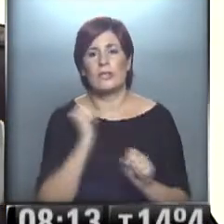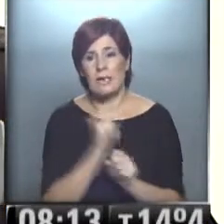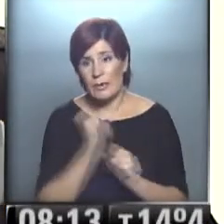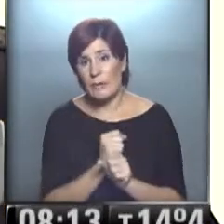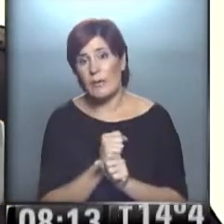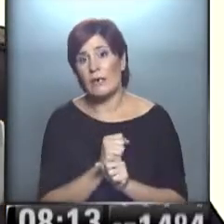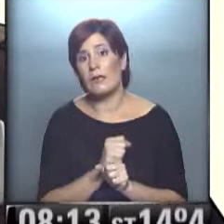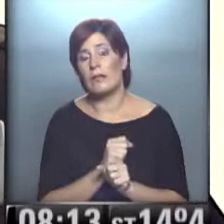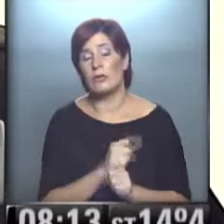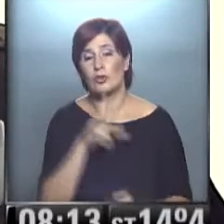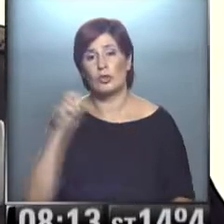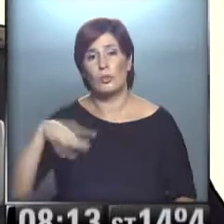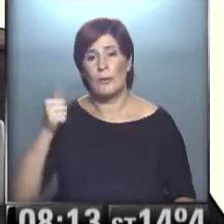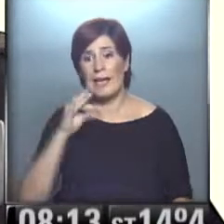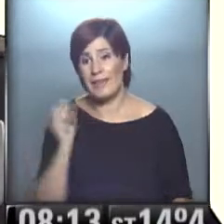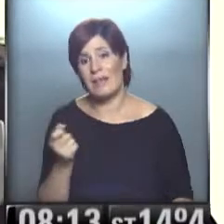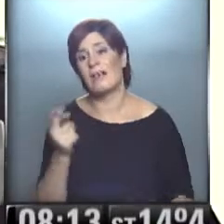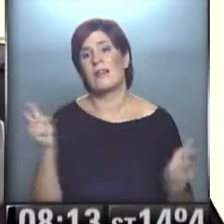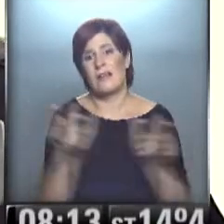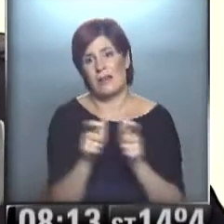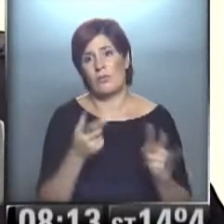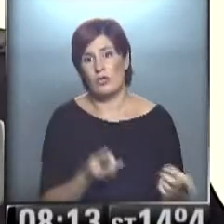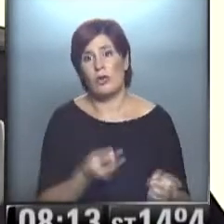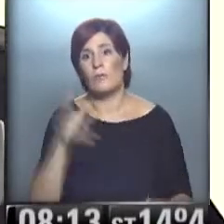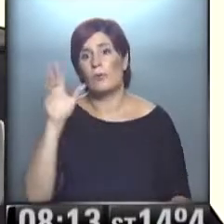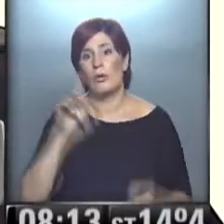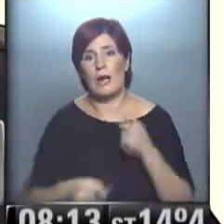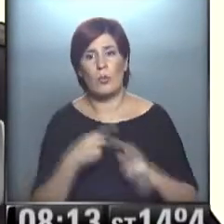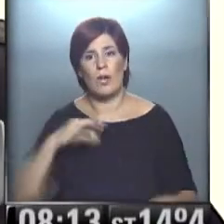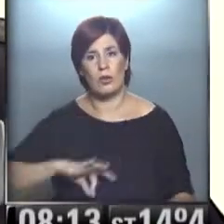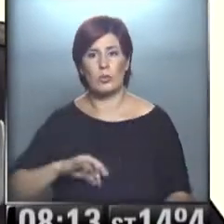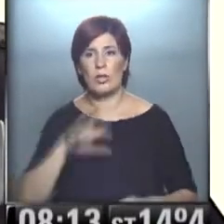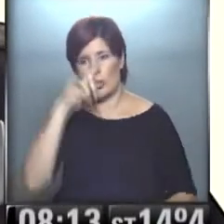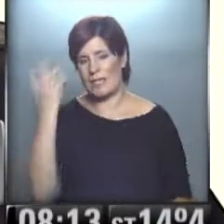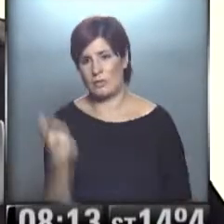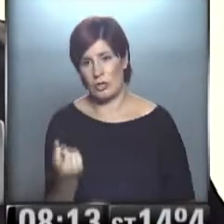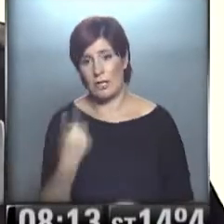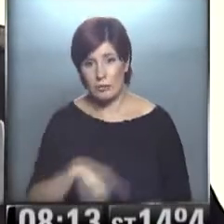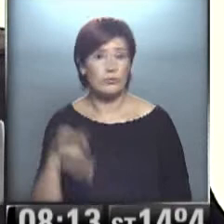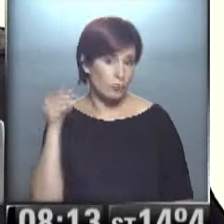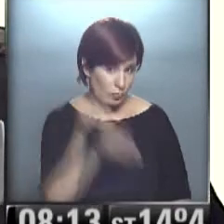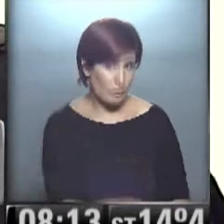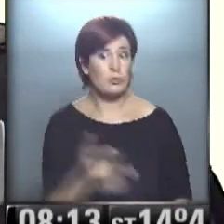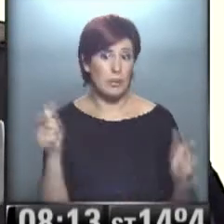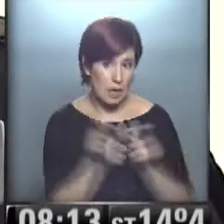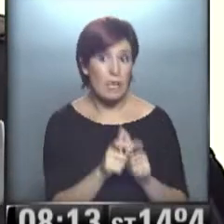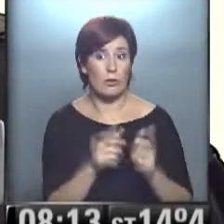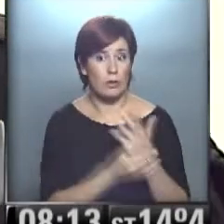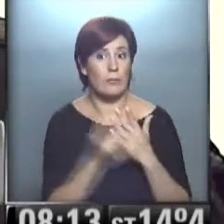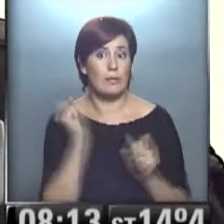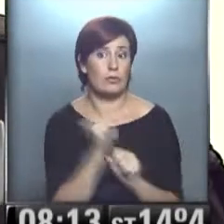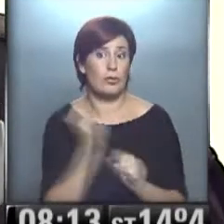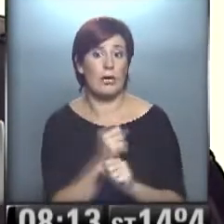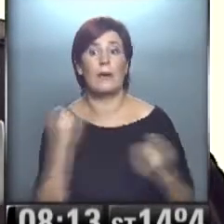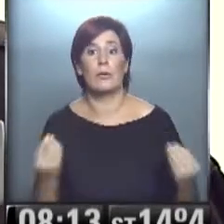nosotros vamos a ir a concurrir en la audiencia de conciliación que convocó el ministro carlos tomada porque entendemos que tenemos que